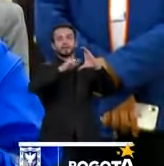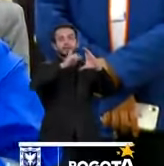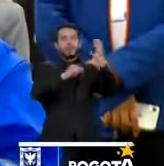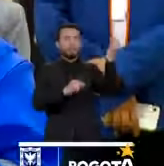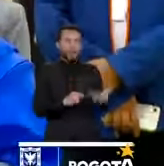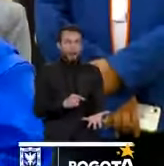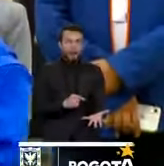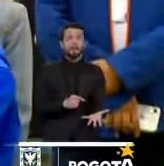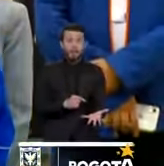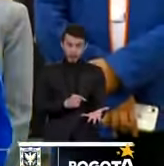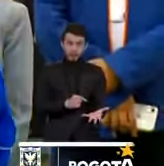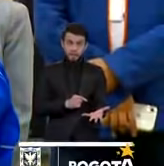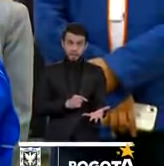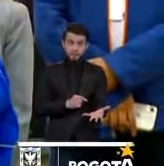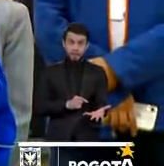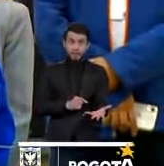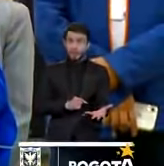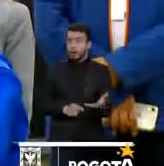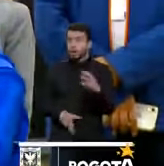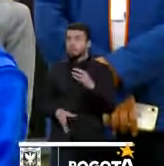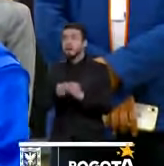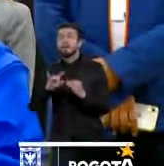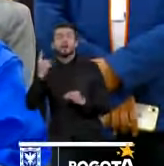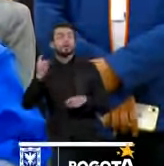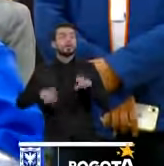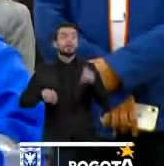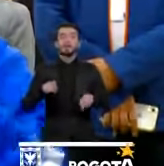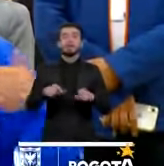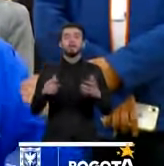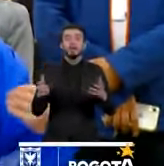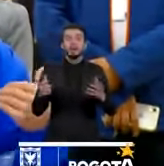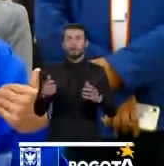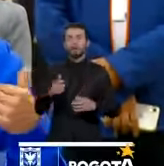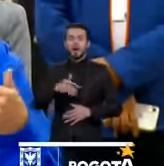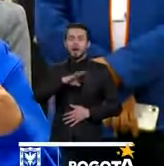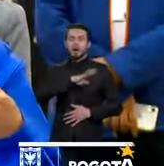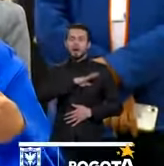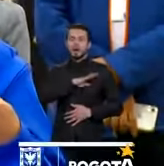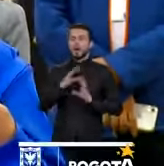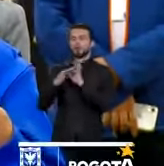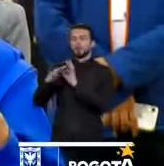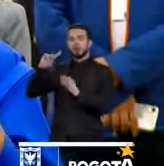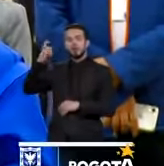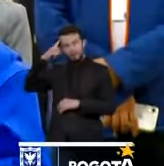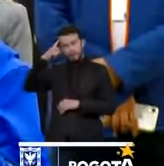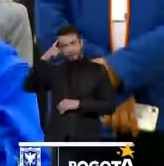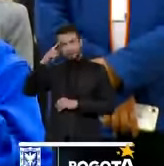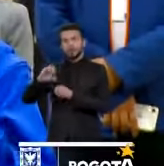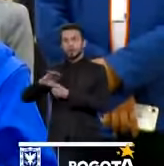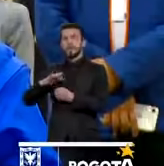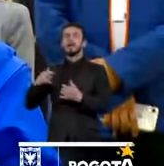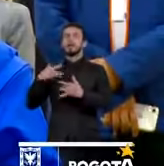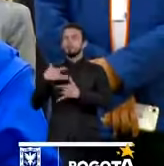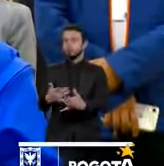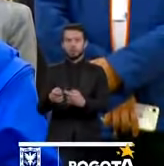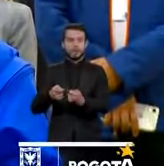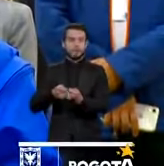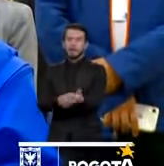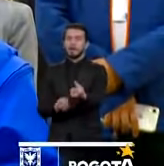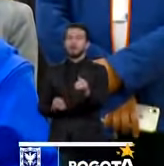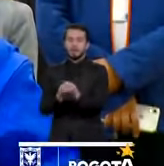pagando una parte de 200 camas la Gobernación de Cundinamarca, el resto, las 1.800 camas restantes, la Alcaldía